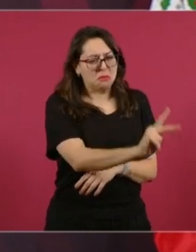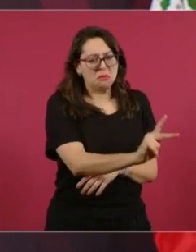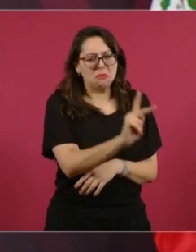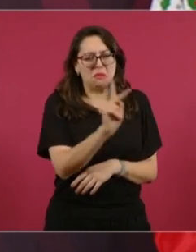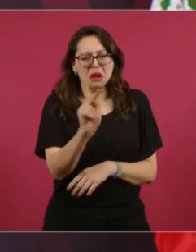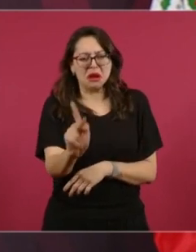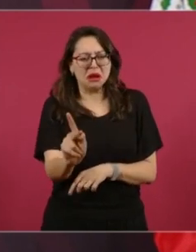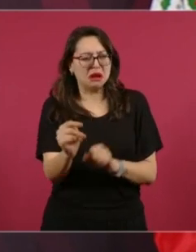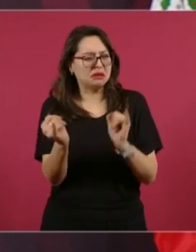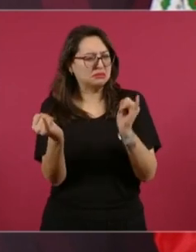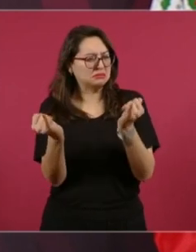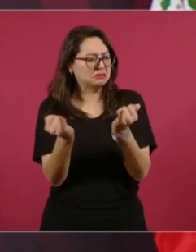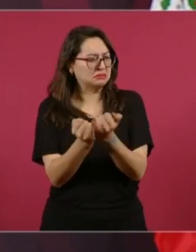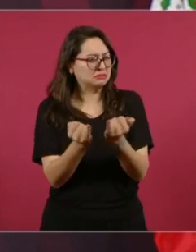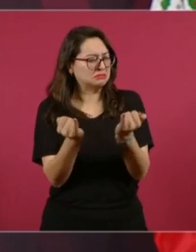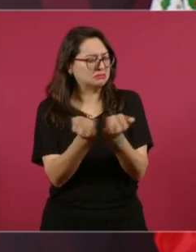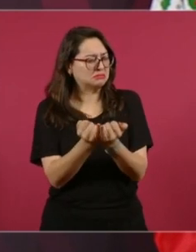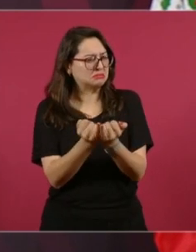no tienen ustedes